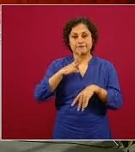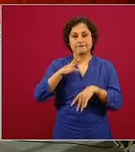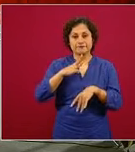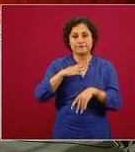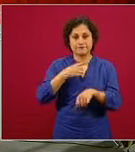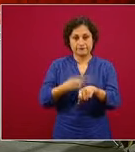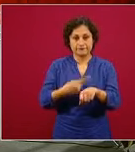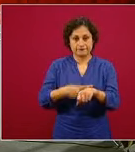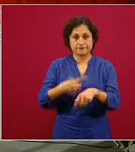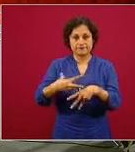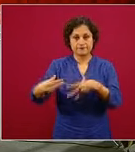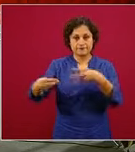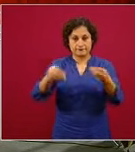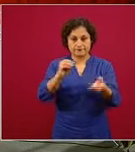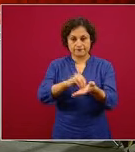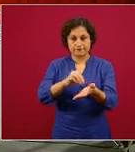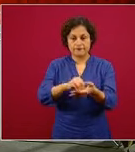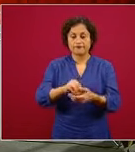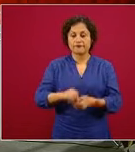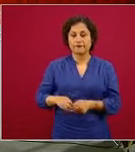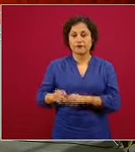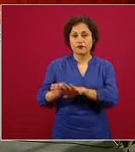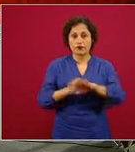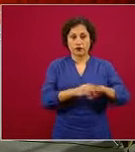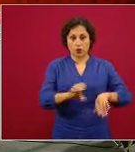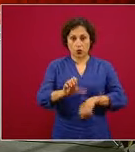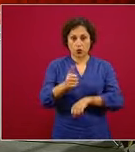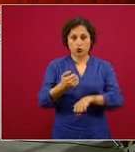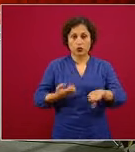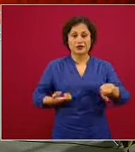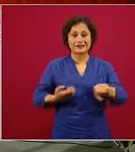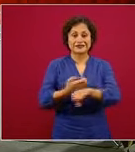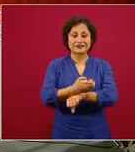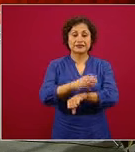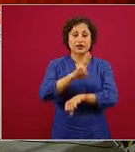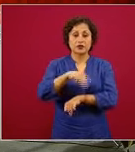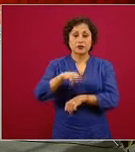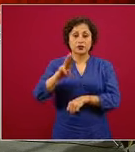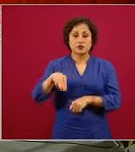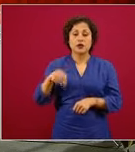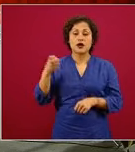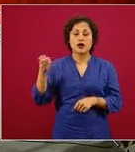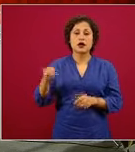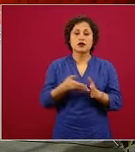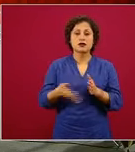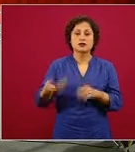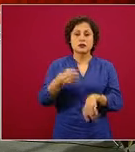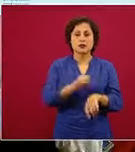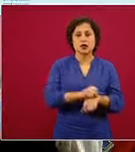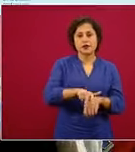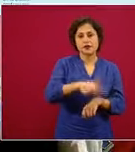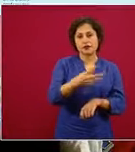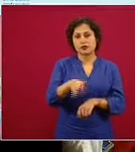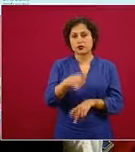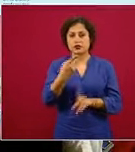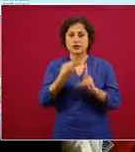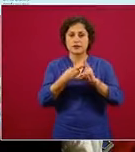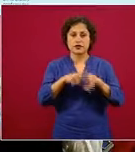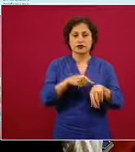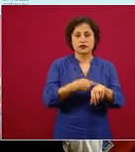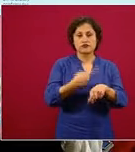Veamos el siguiente estado. Michoacán, igual, inicia una transmisión entre la semana 13-14, toma